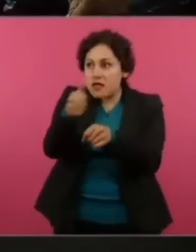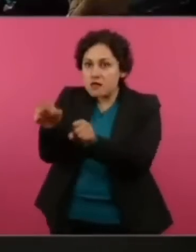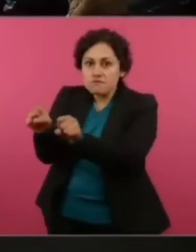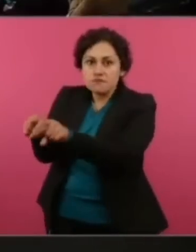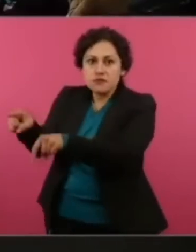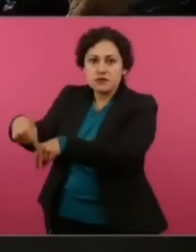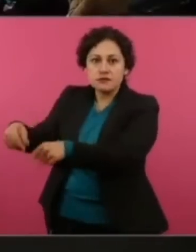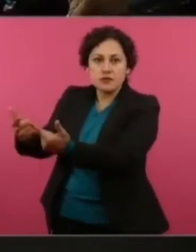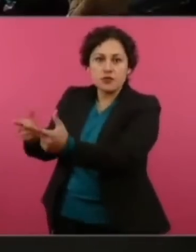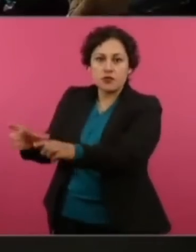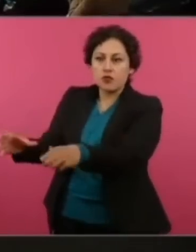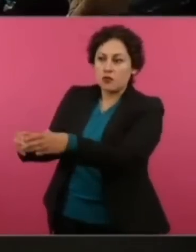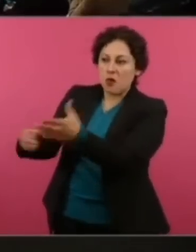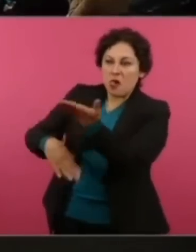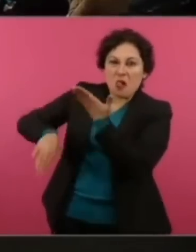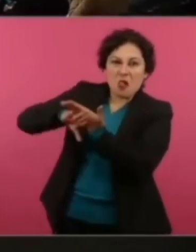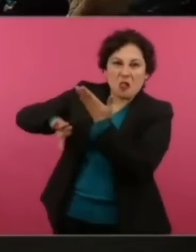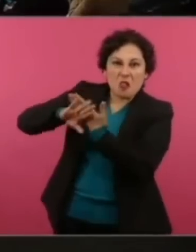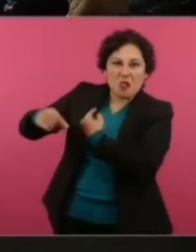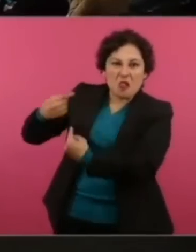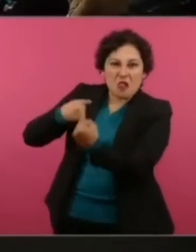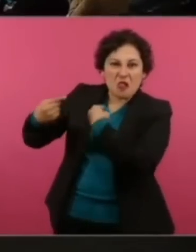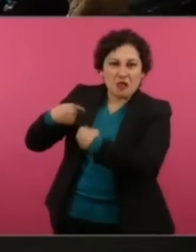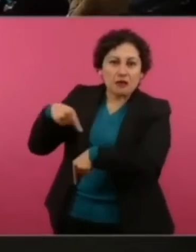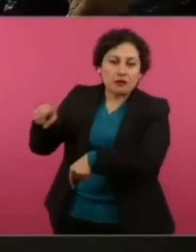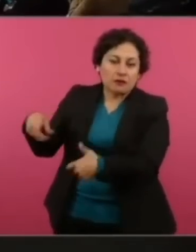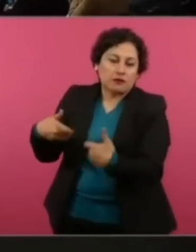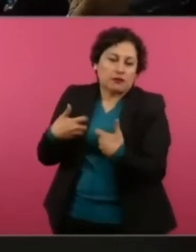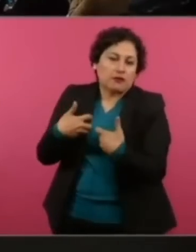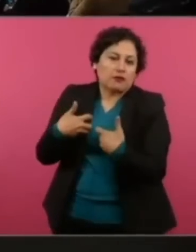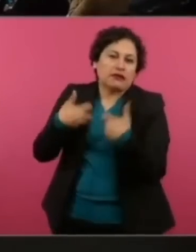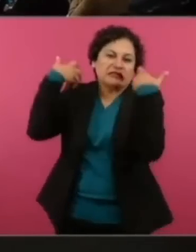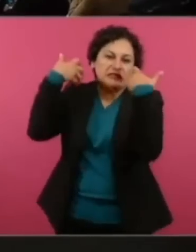Si vivían en el paraíso,